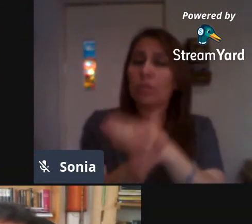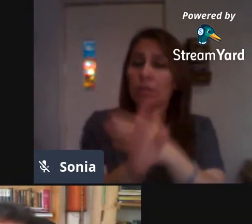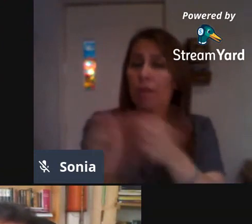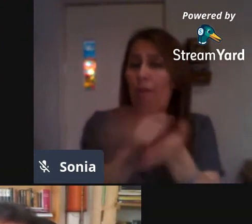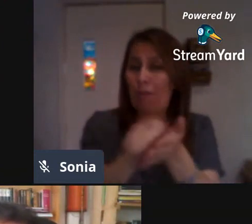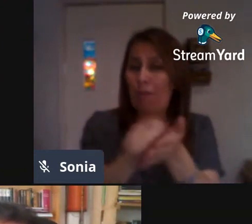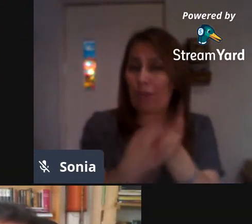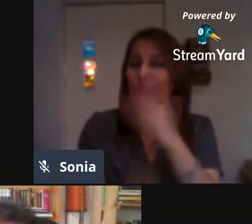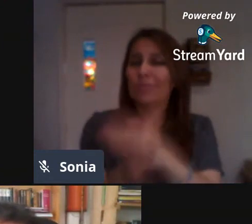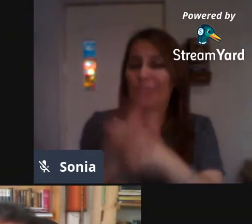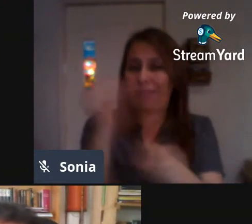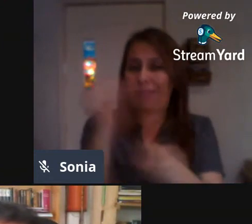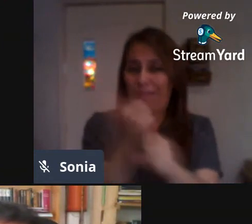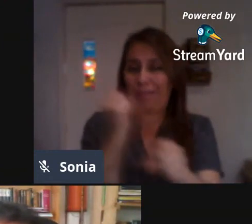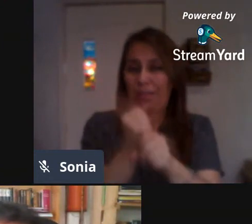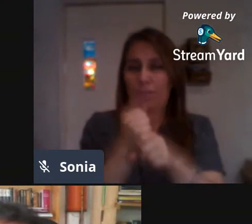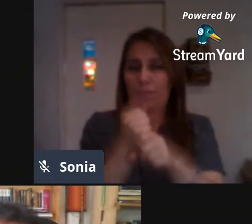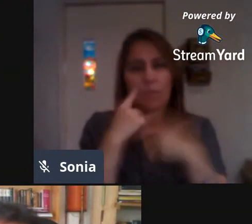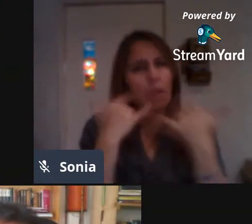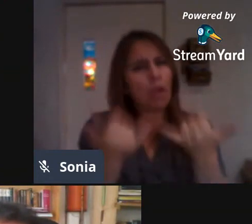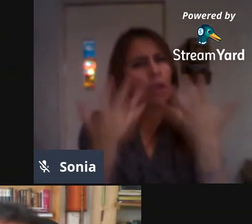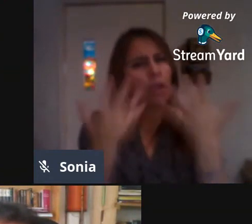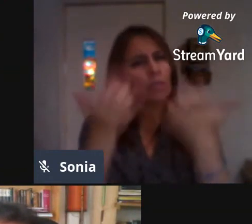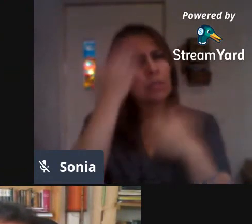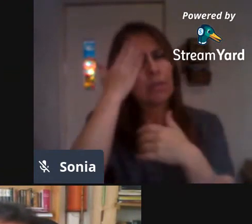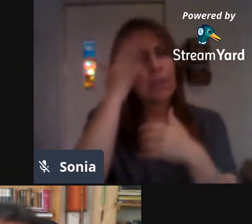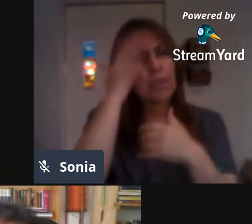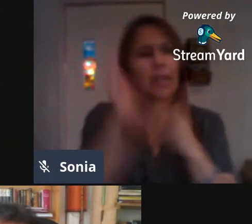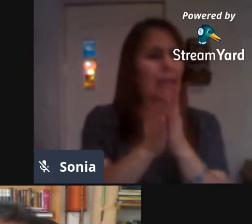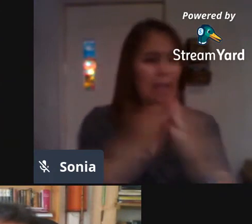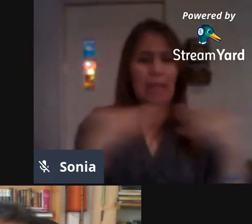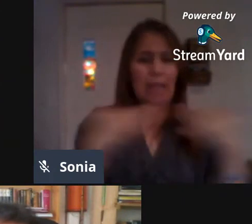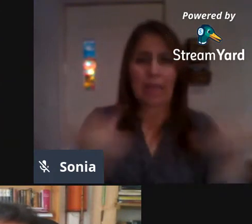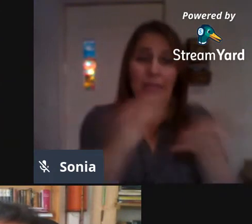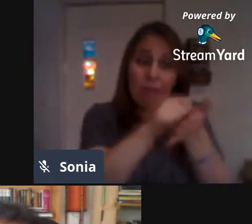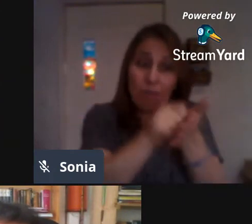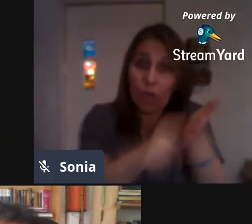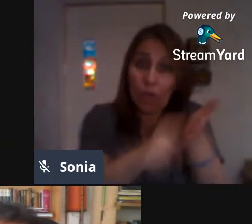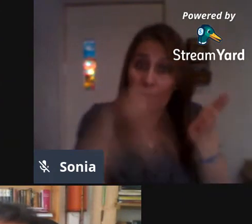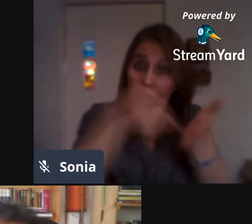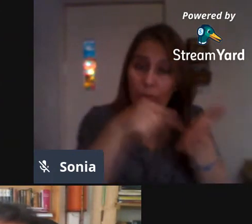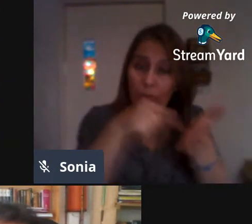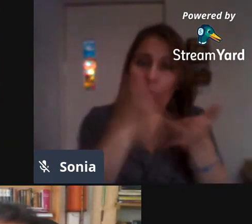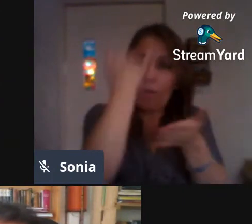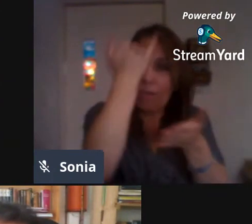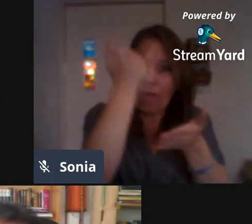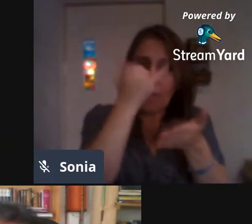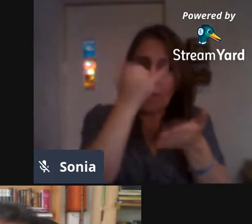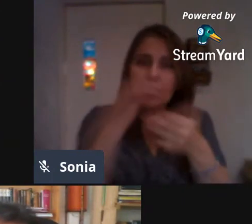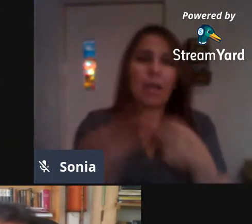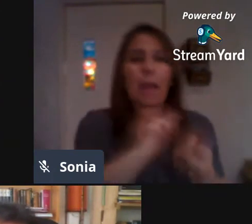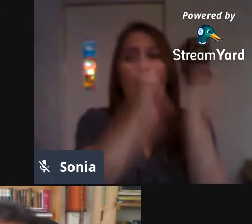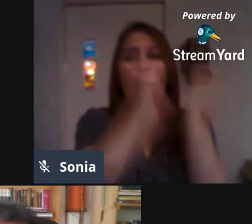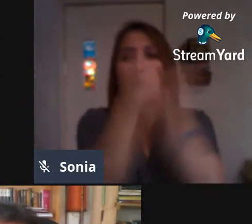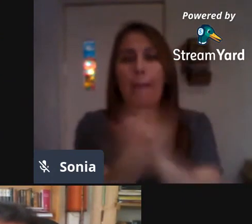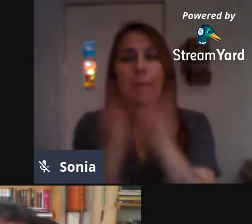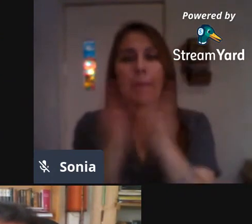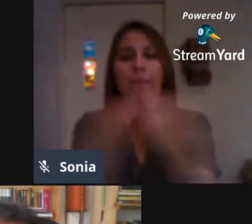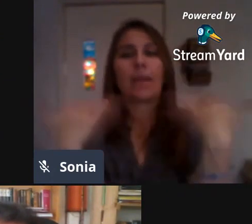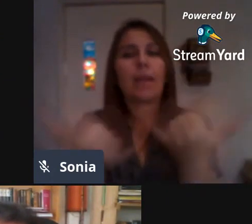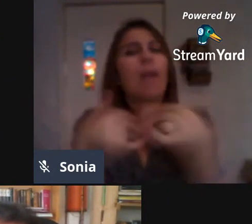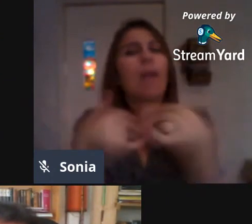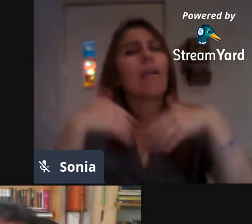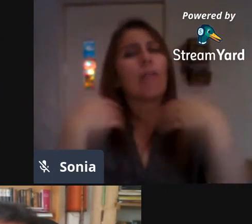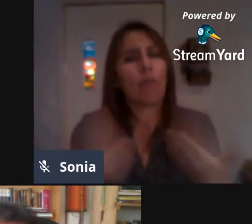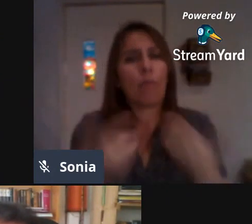momento si hacemos realidad estos borradores estas ideas de pronto joan y cuéntanos tu un poco desde el tema de